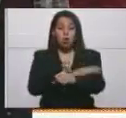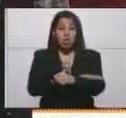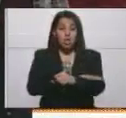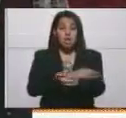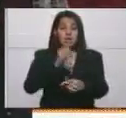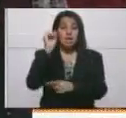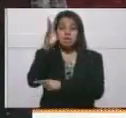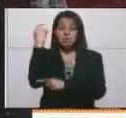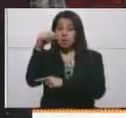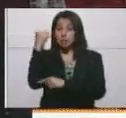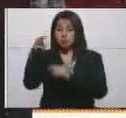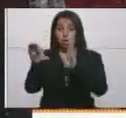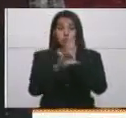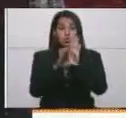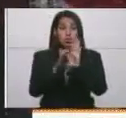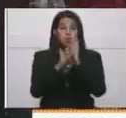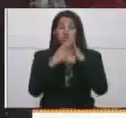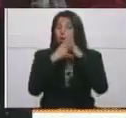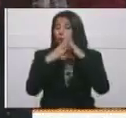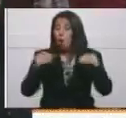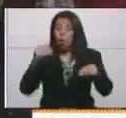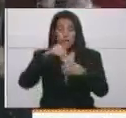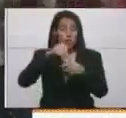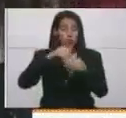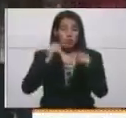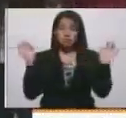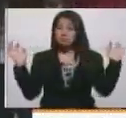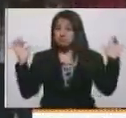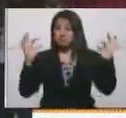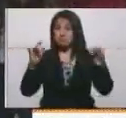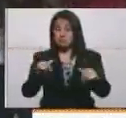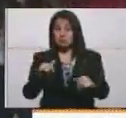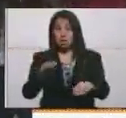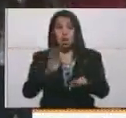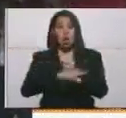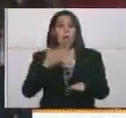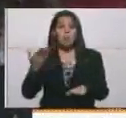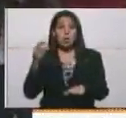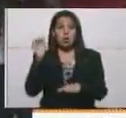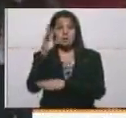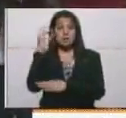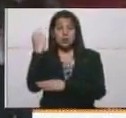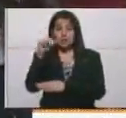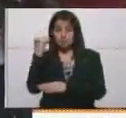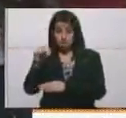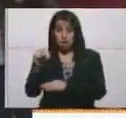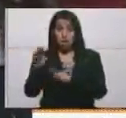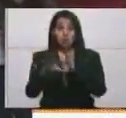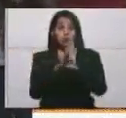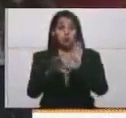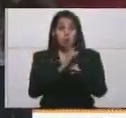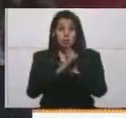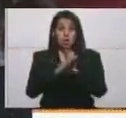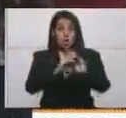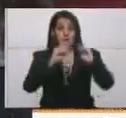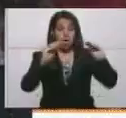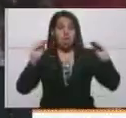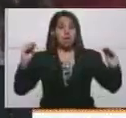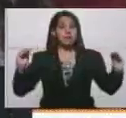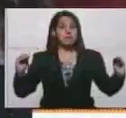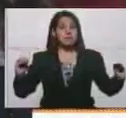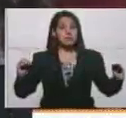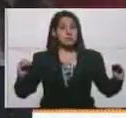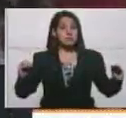Nacional Constituyente. Todo el que salga a votar, porque es la Asamblea Nacional Constituyente quien nos convoca, quien